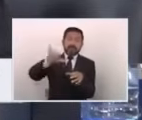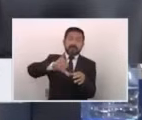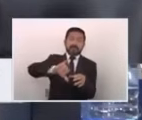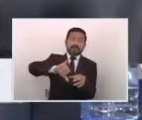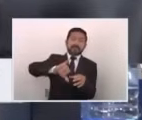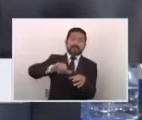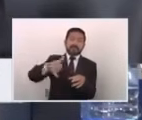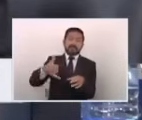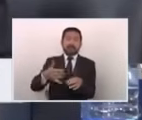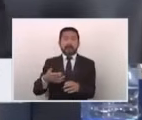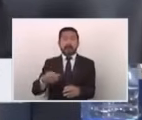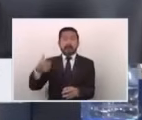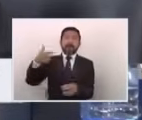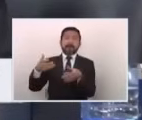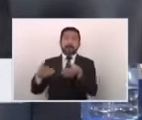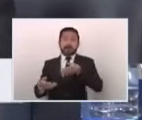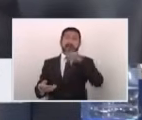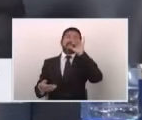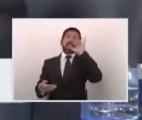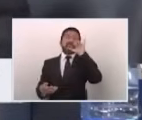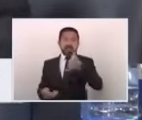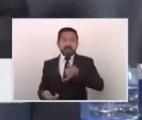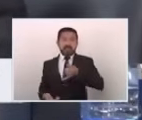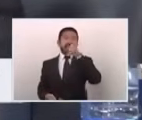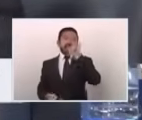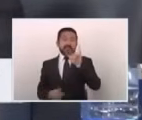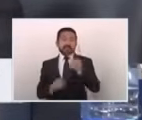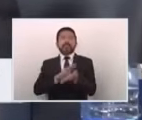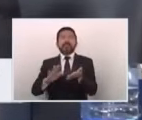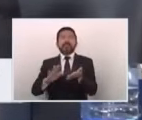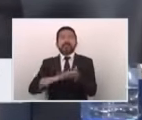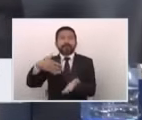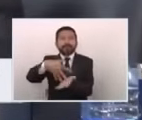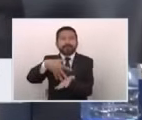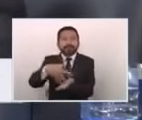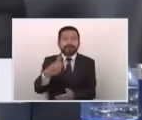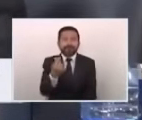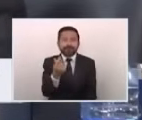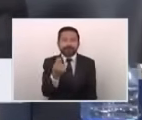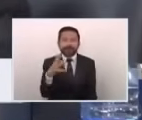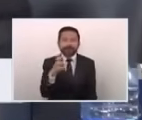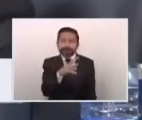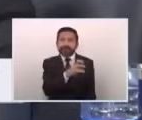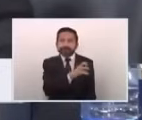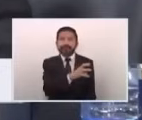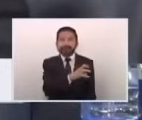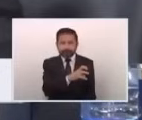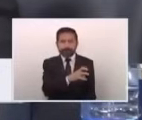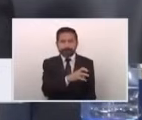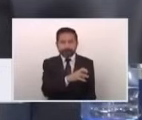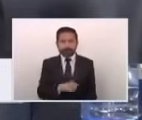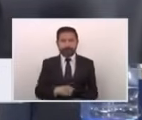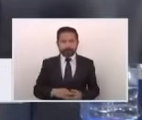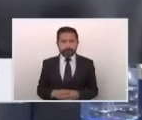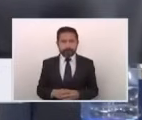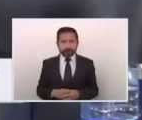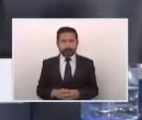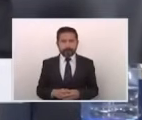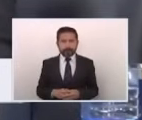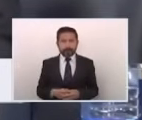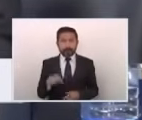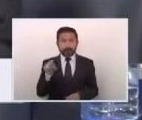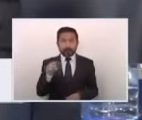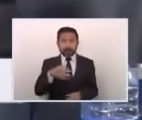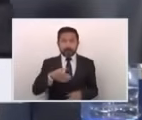abrieron en esos momentos, que también fue pagada producto del robo que le hicieron al pueblo salvadoreño, y